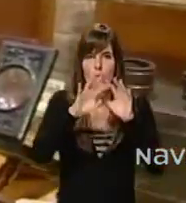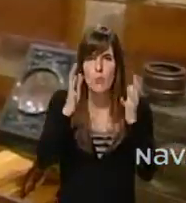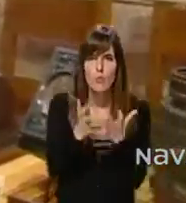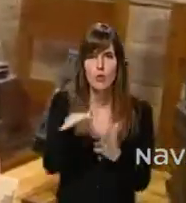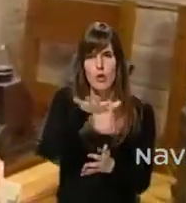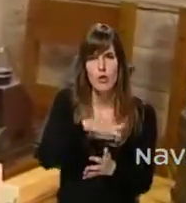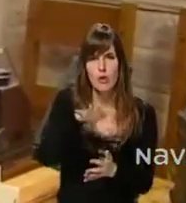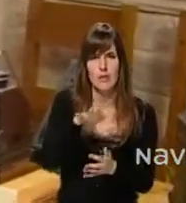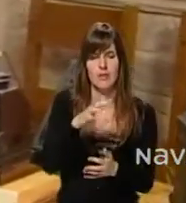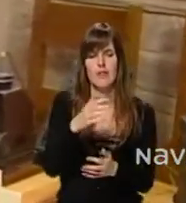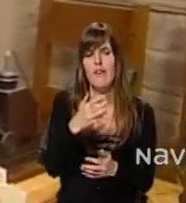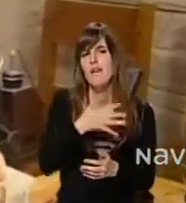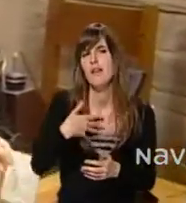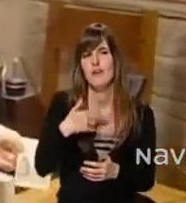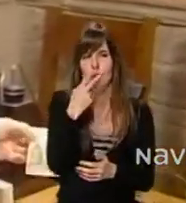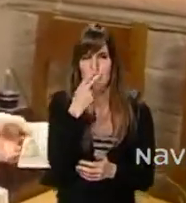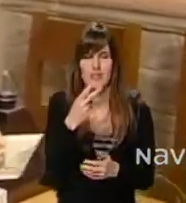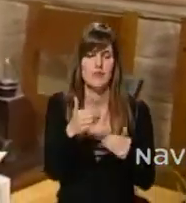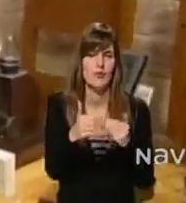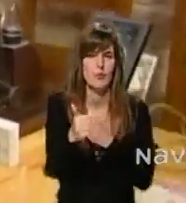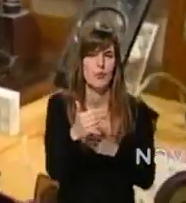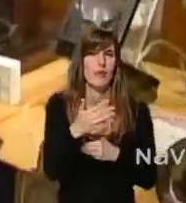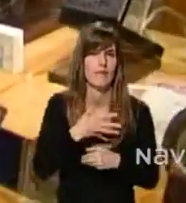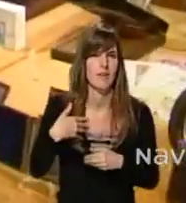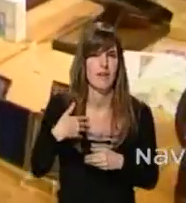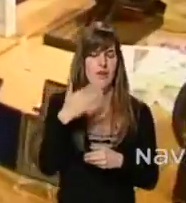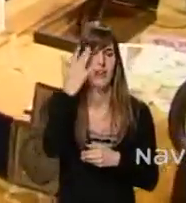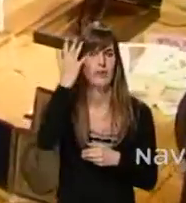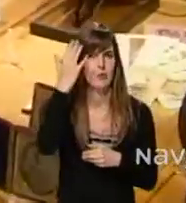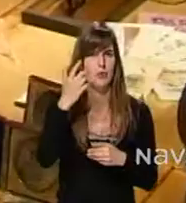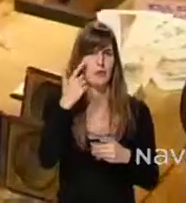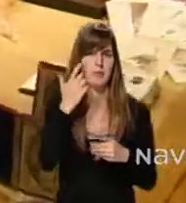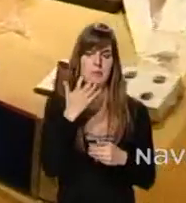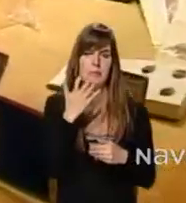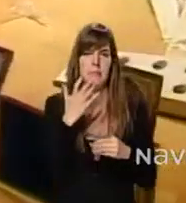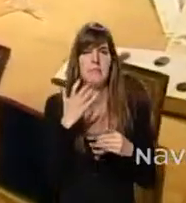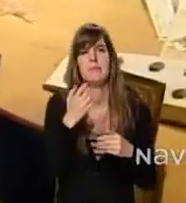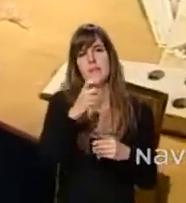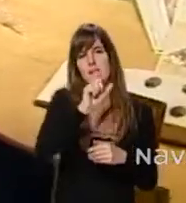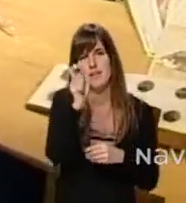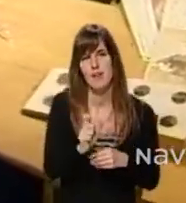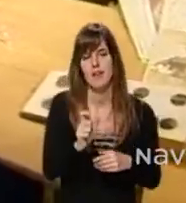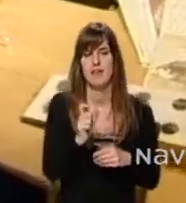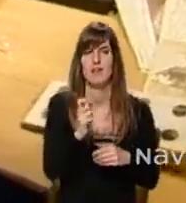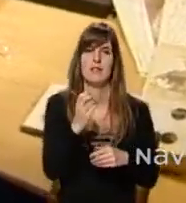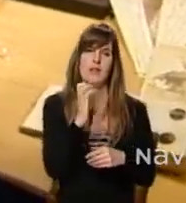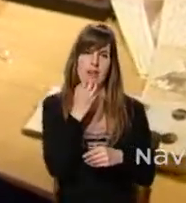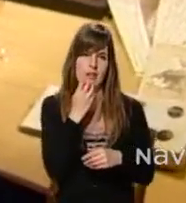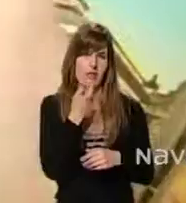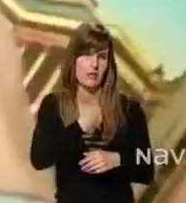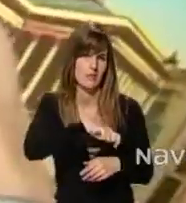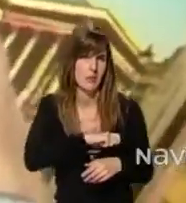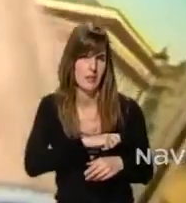gustaría conocer, sobre todo lo que es el clasicismo, Italia, Grecia, España, el